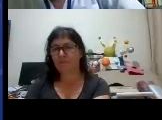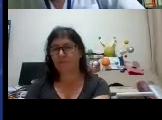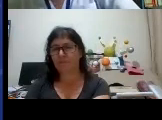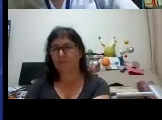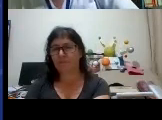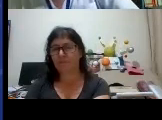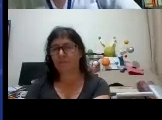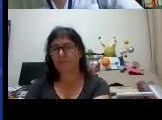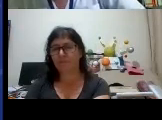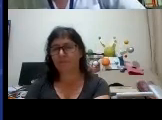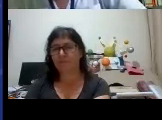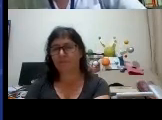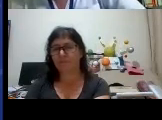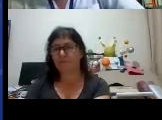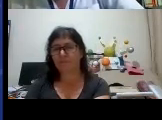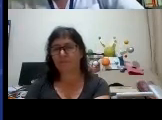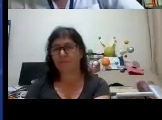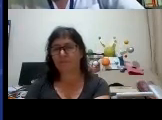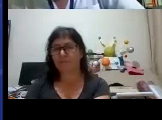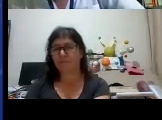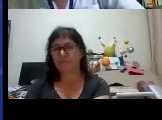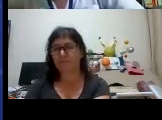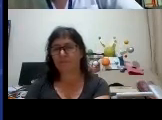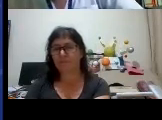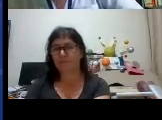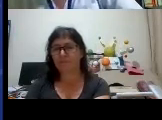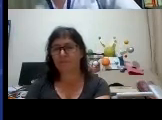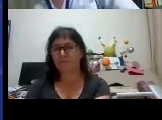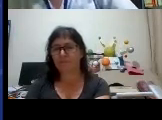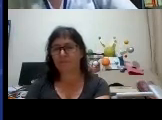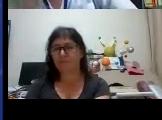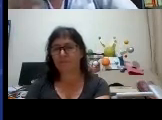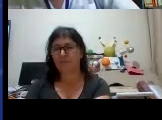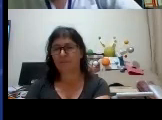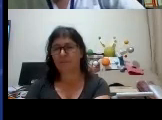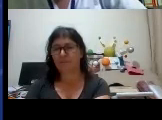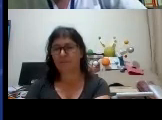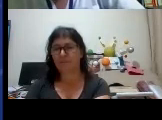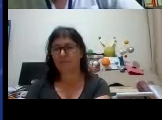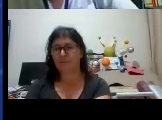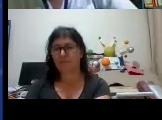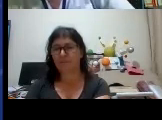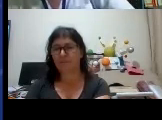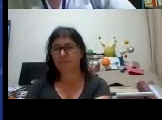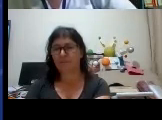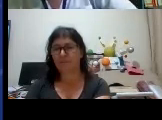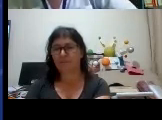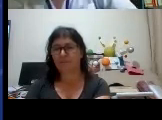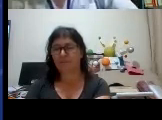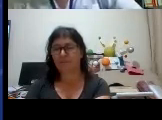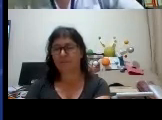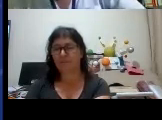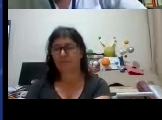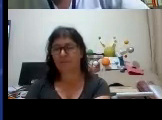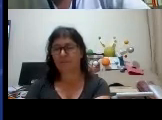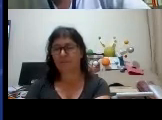se puede ejecutar, pero como les menciono, también es una forma de palpación, una forma de auscultación. Depende mucho, digamos, la capacidad que